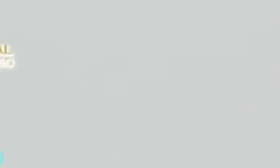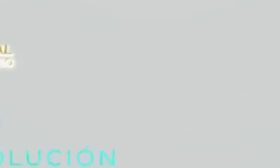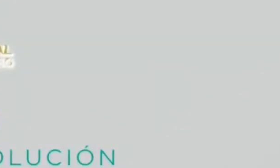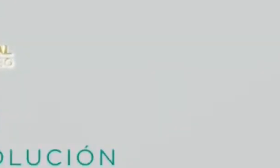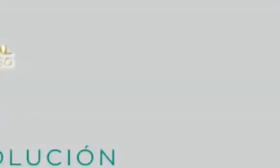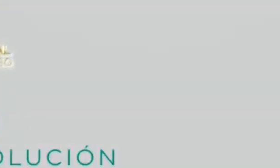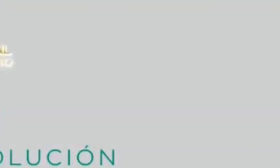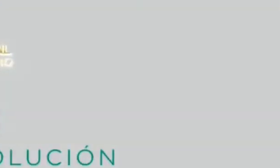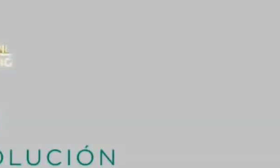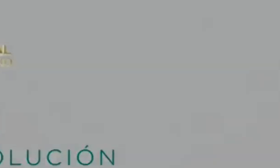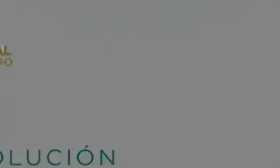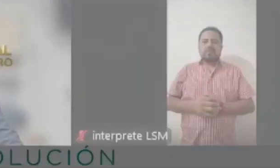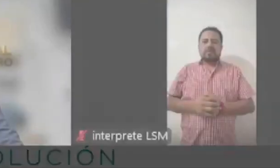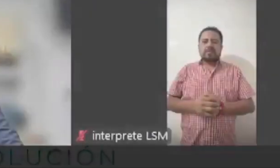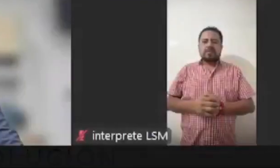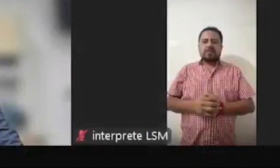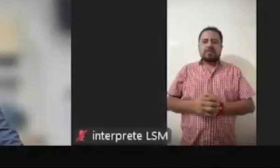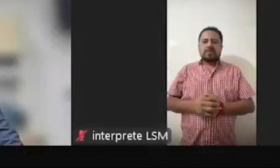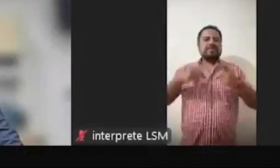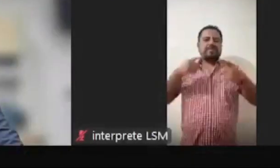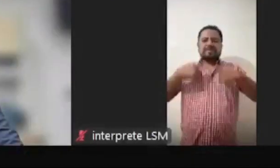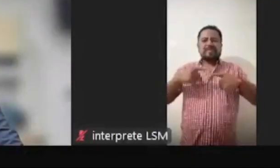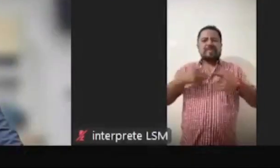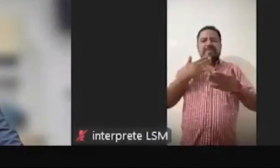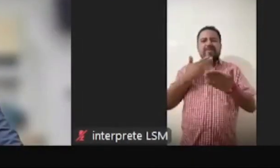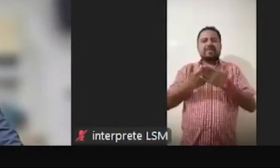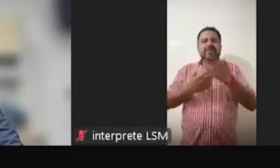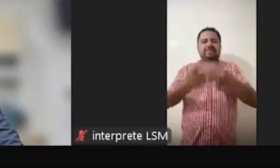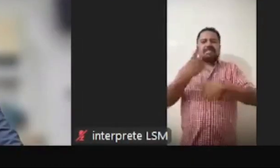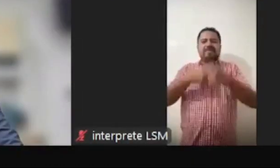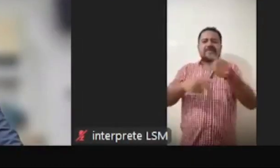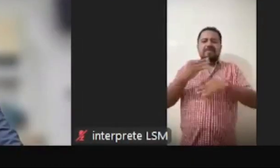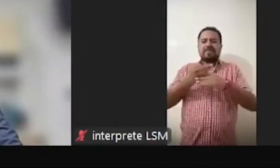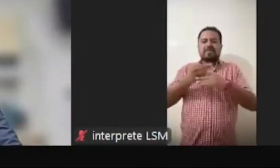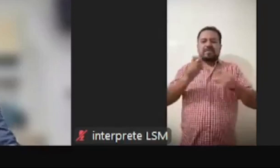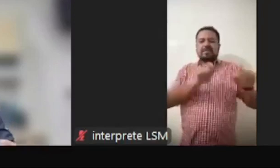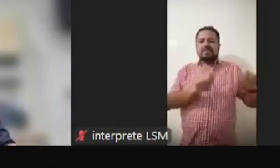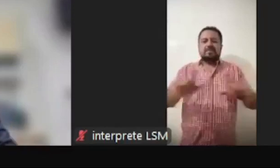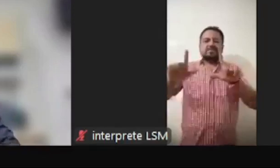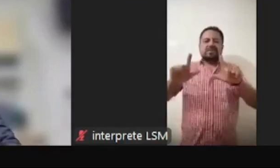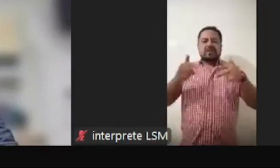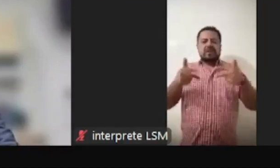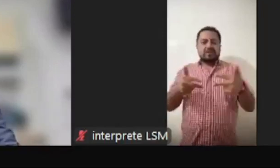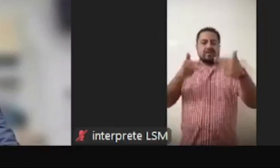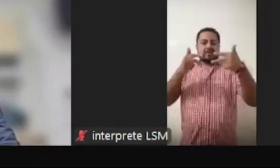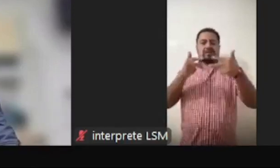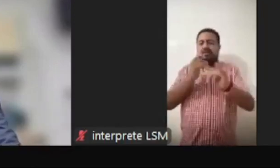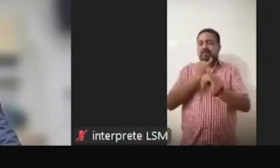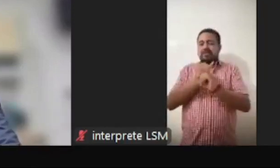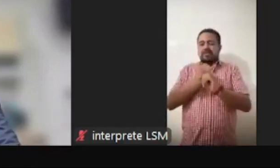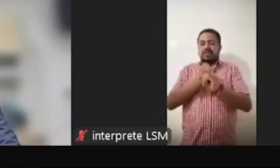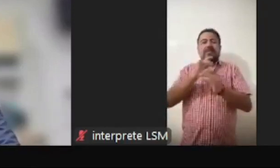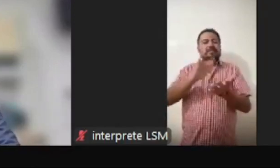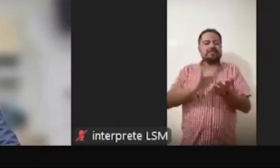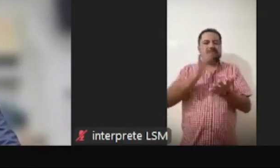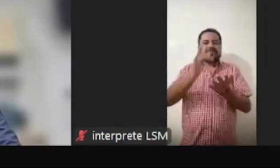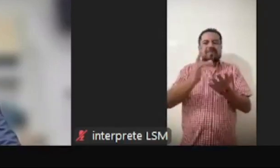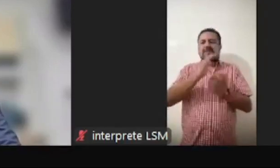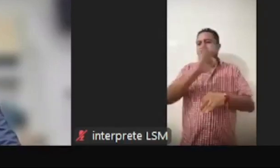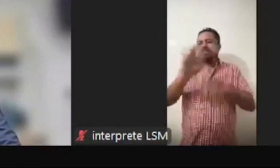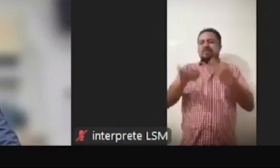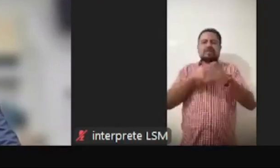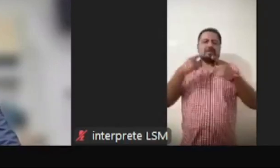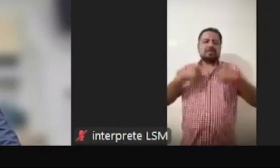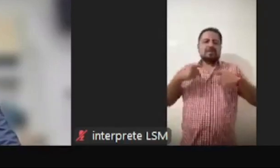Días, sean todas y todos bienvenidos a esta sesión de resolución no presencial. Agradezco a quienes nos siguen a través de